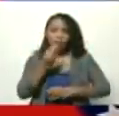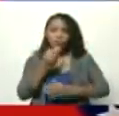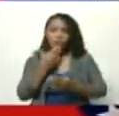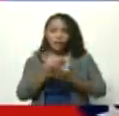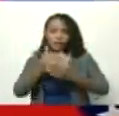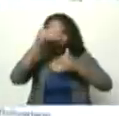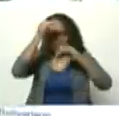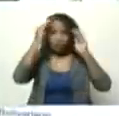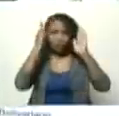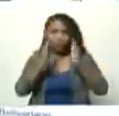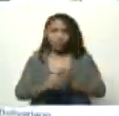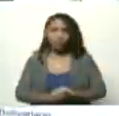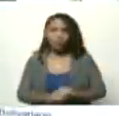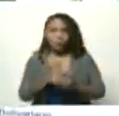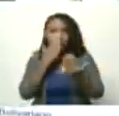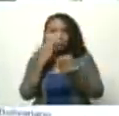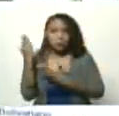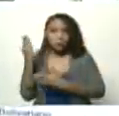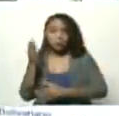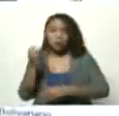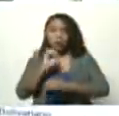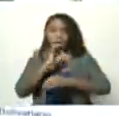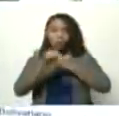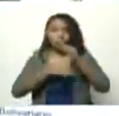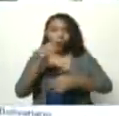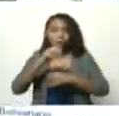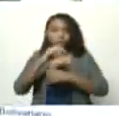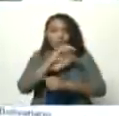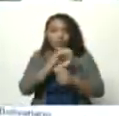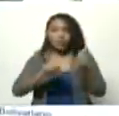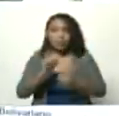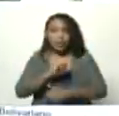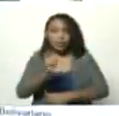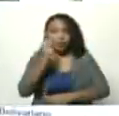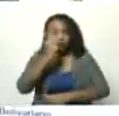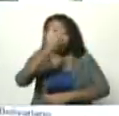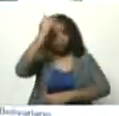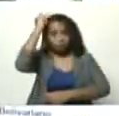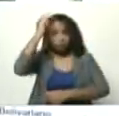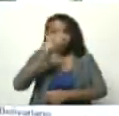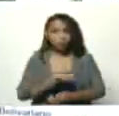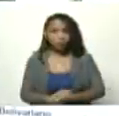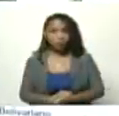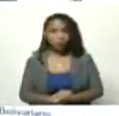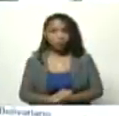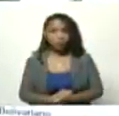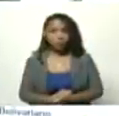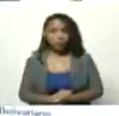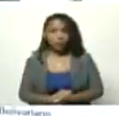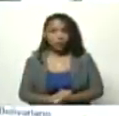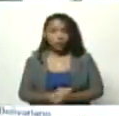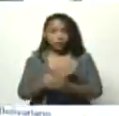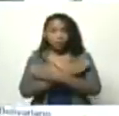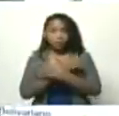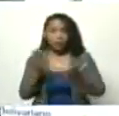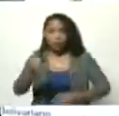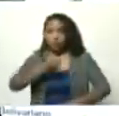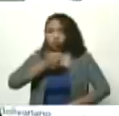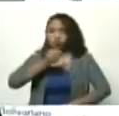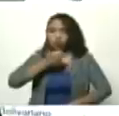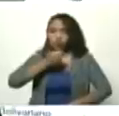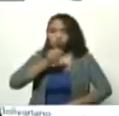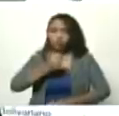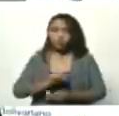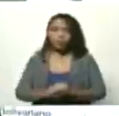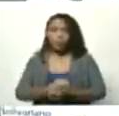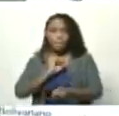atención. Bien, allí tenían declaraciones del vicepresidente sectorial para el área económica, Tarek El Aissami, quien ha ofrecido importantes declaraciones, la